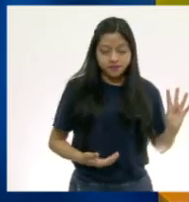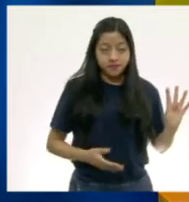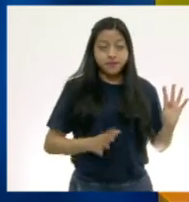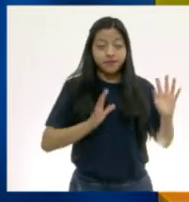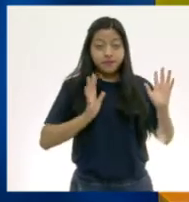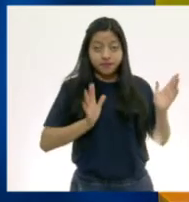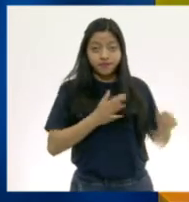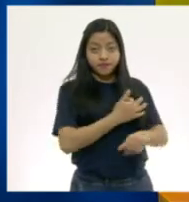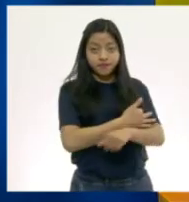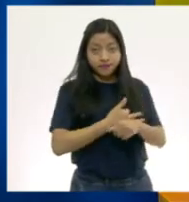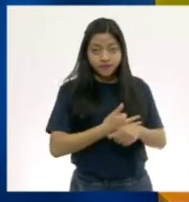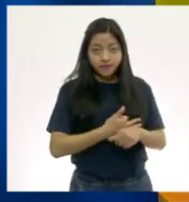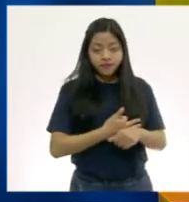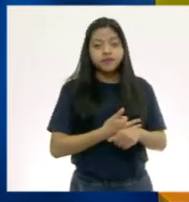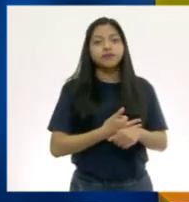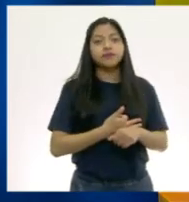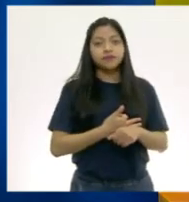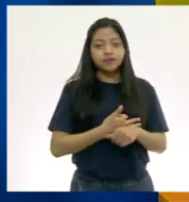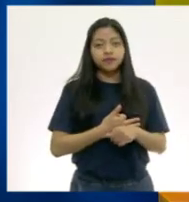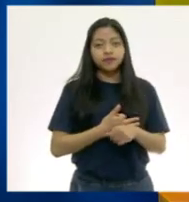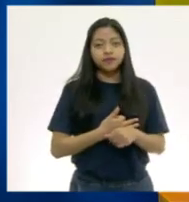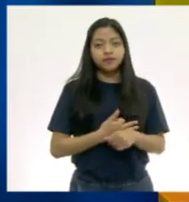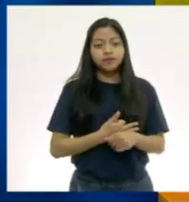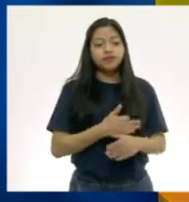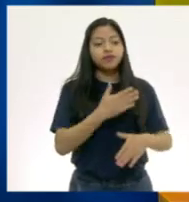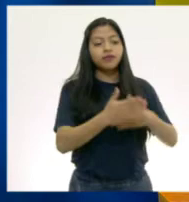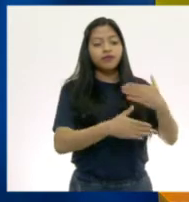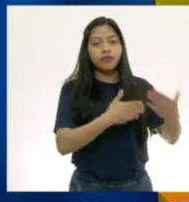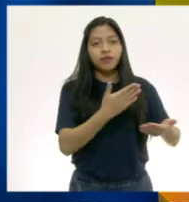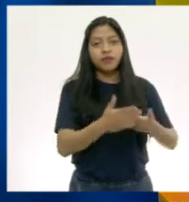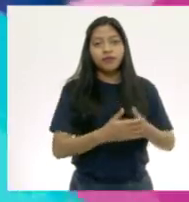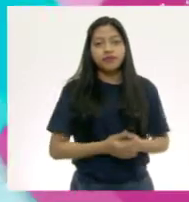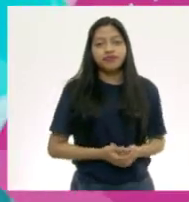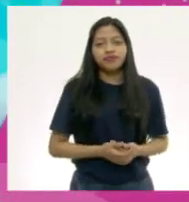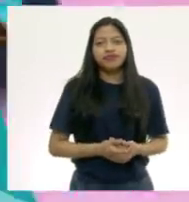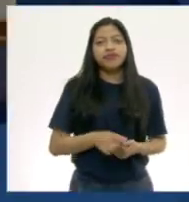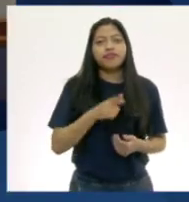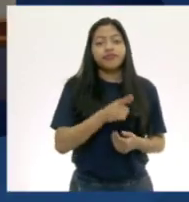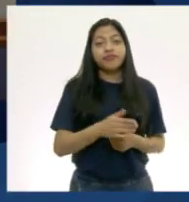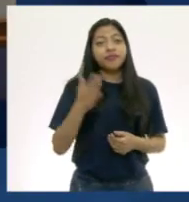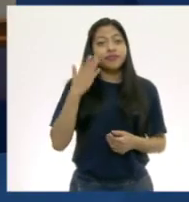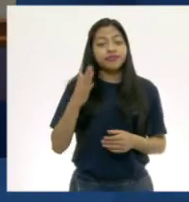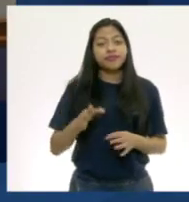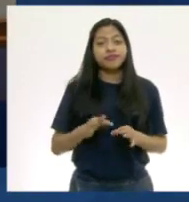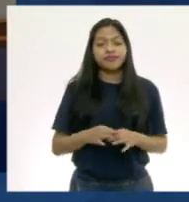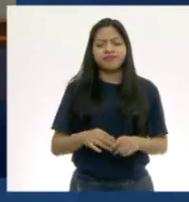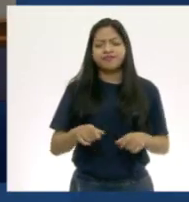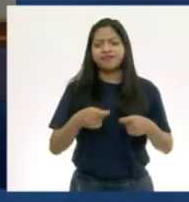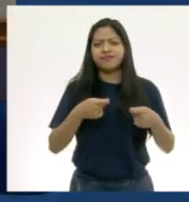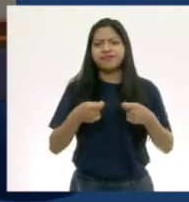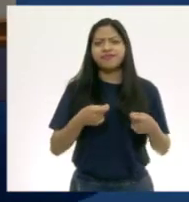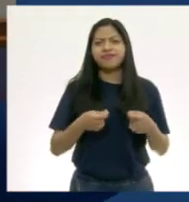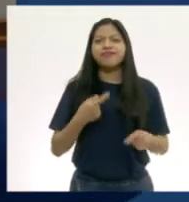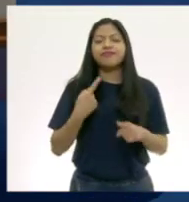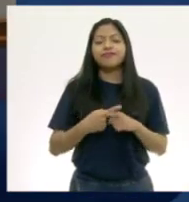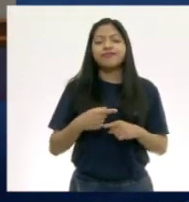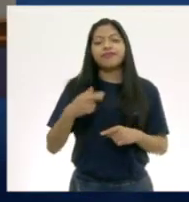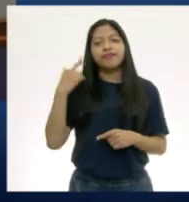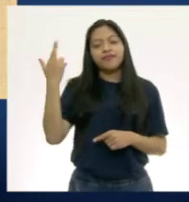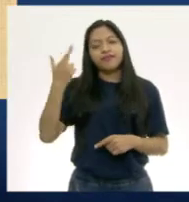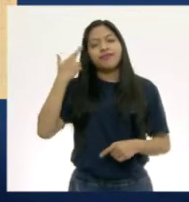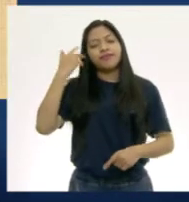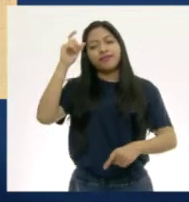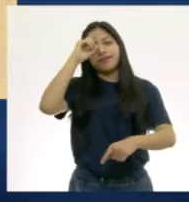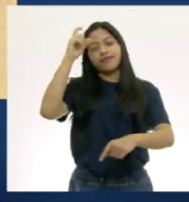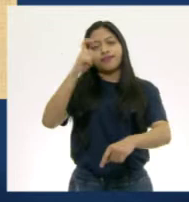base familiar había una fuerte estructura estatal, cuya cabeza era nada más y nada menos que el faraón, eje central de la vida